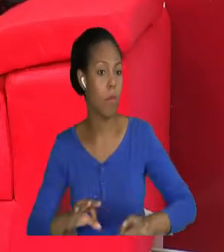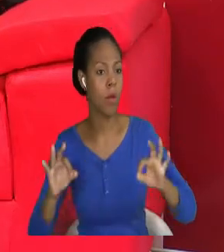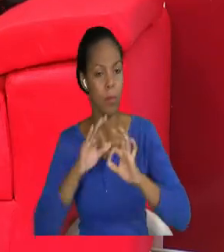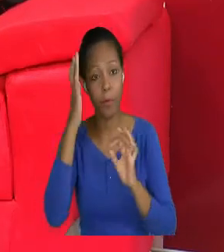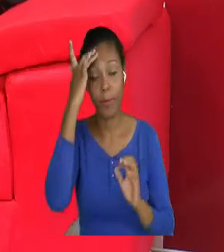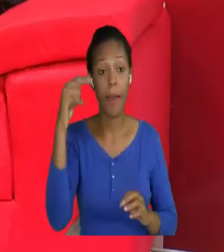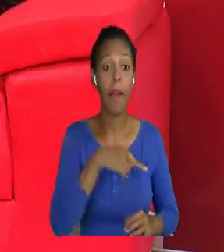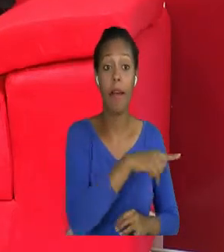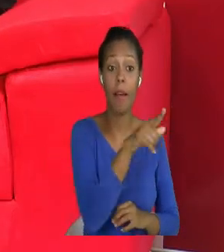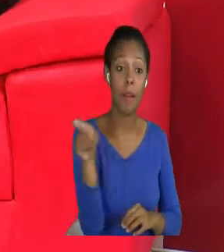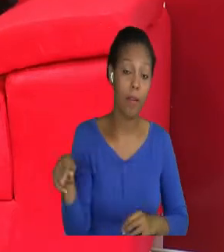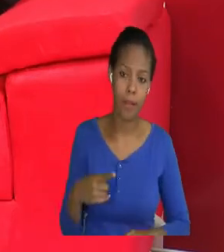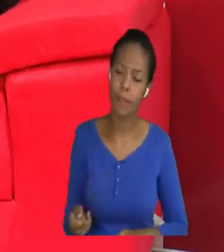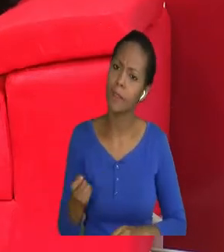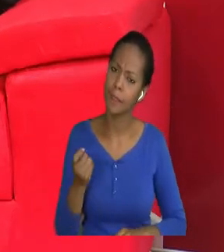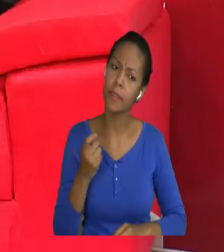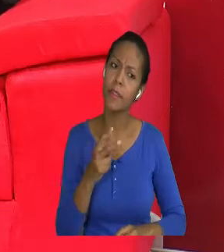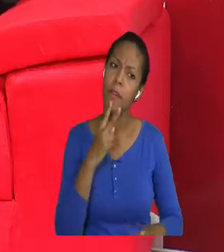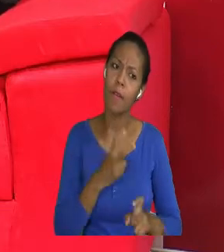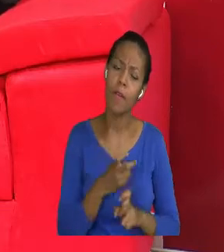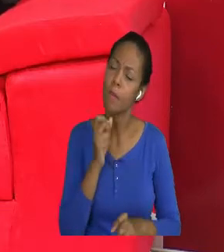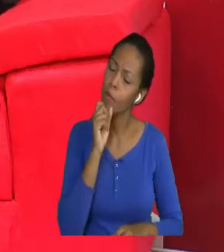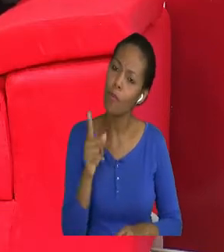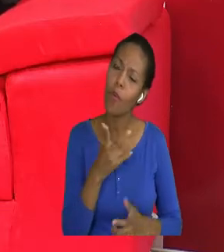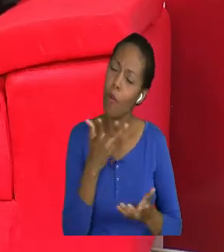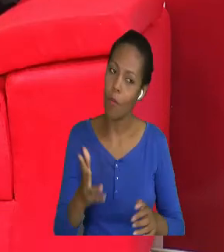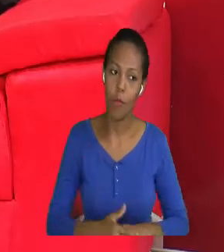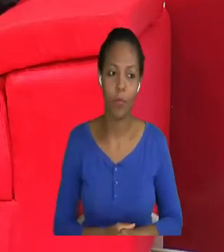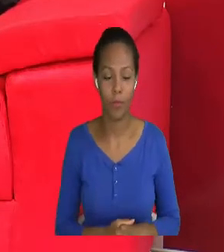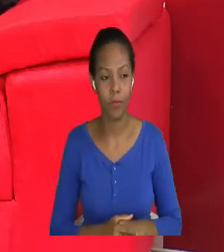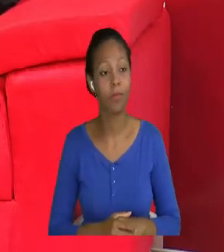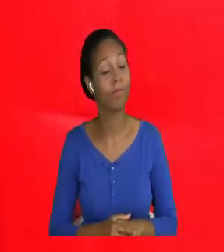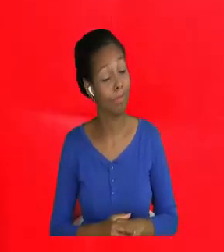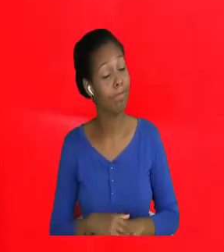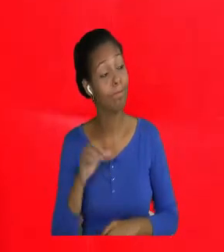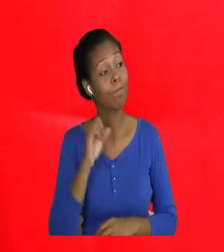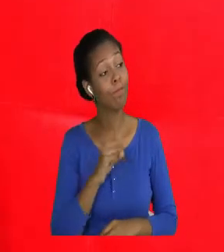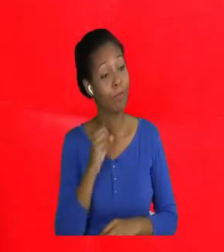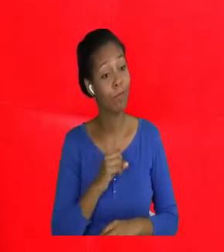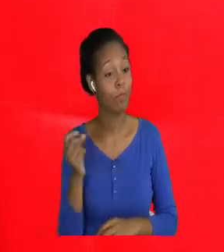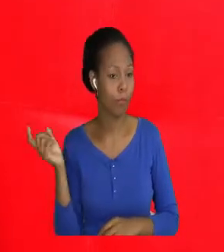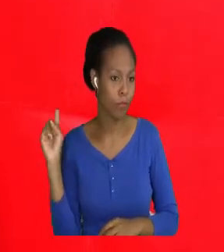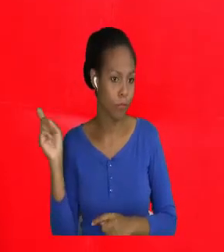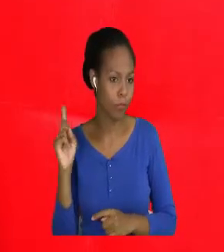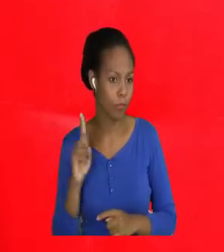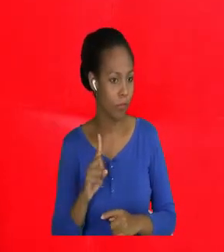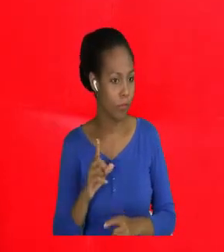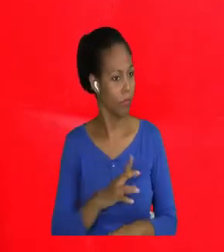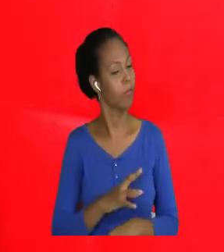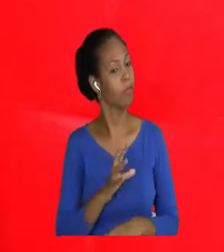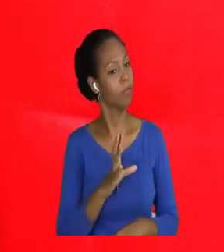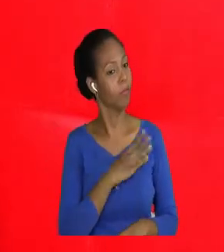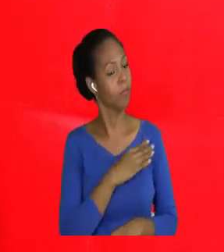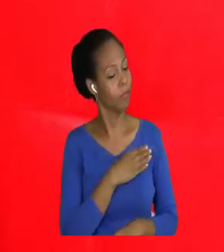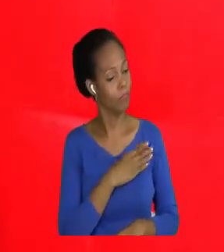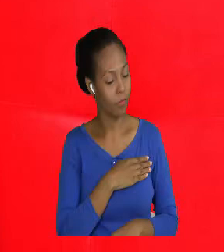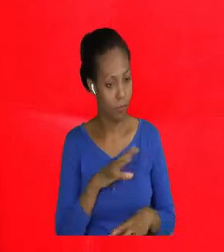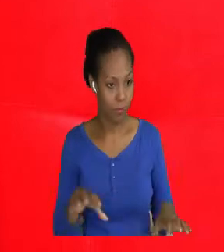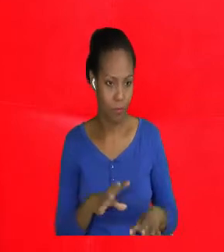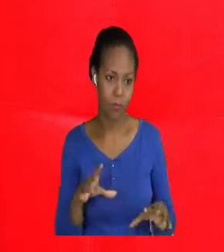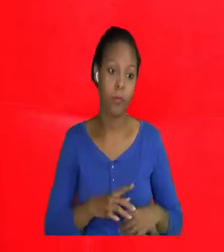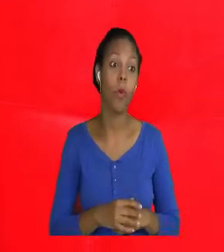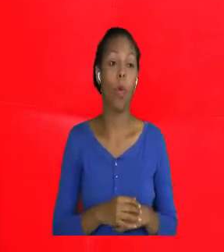vulnerable de nuestra ciudad. ¿Cómo te ha ido? Sí, ha sido una experiencia pues inigualable. Un reto muy grande